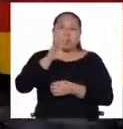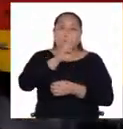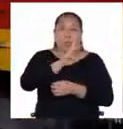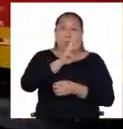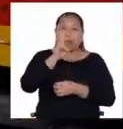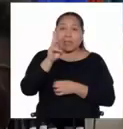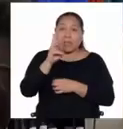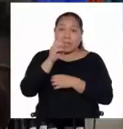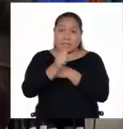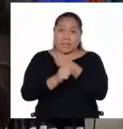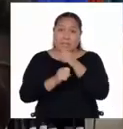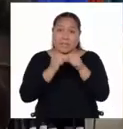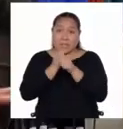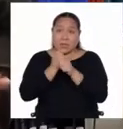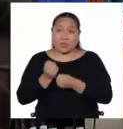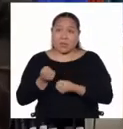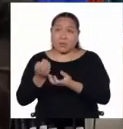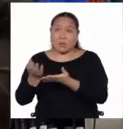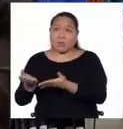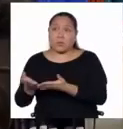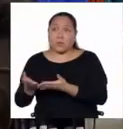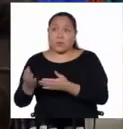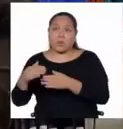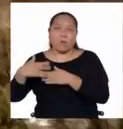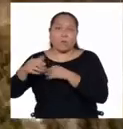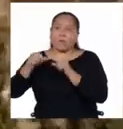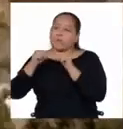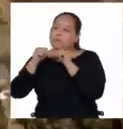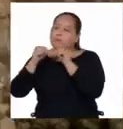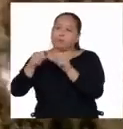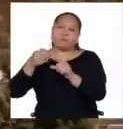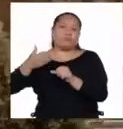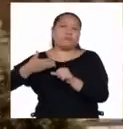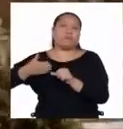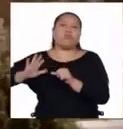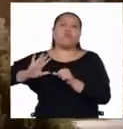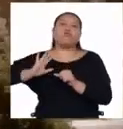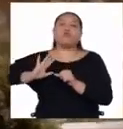años y luego se hizo perpetuo.